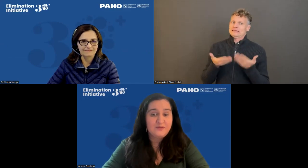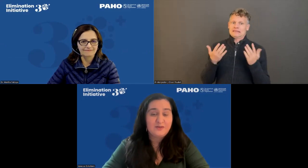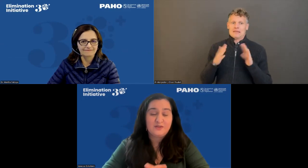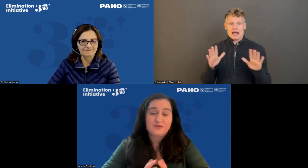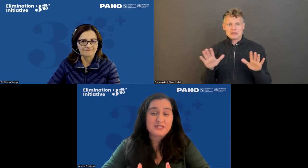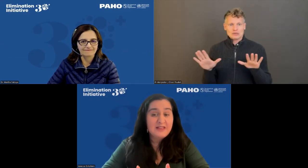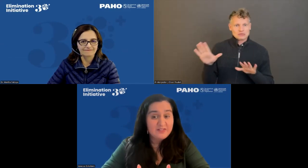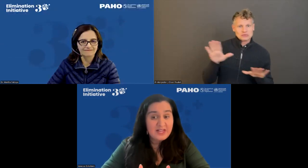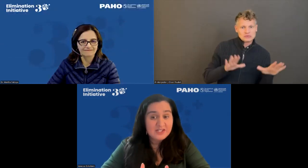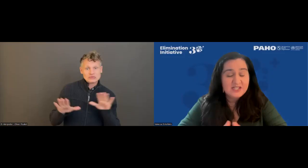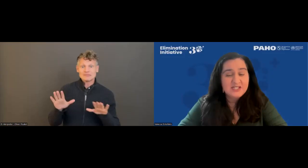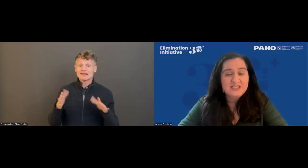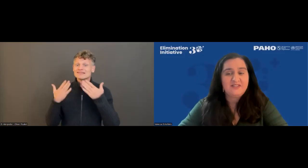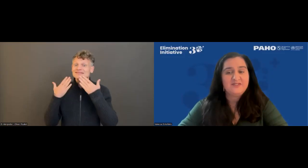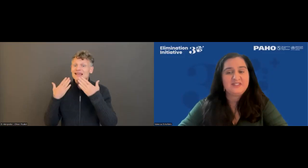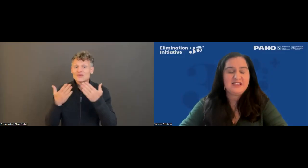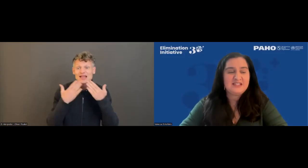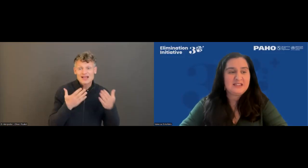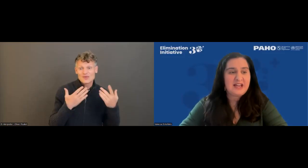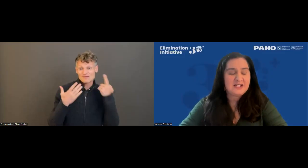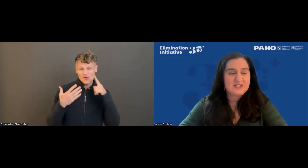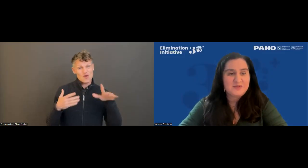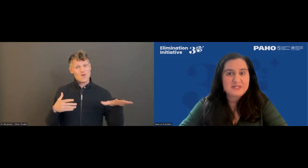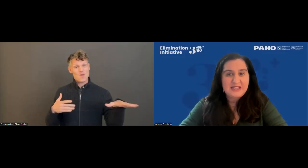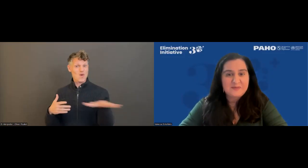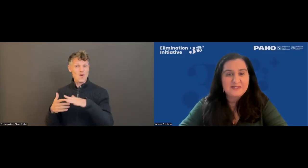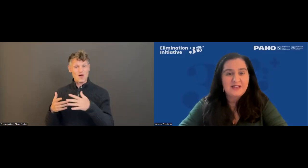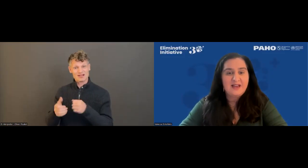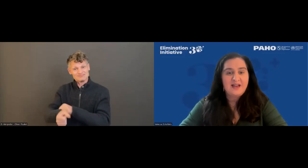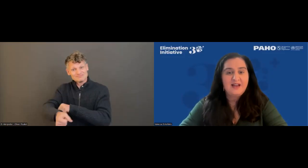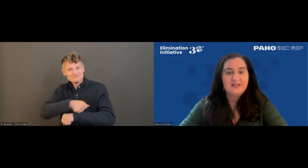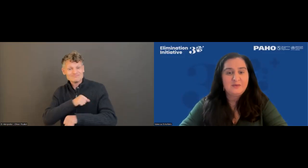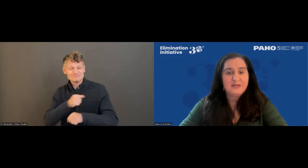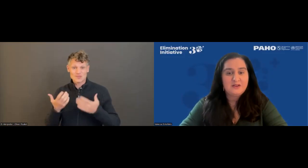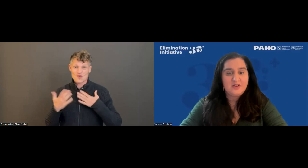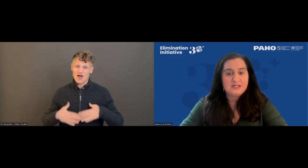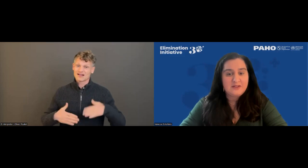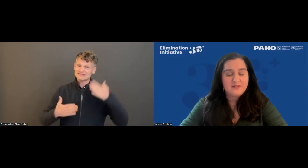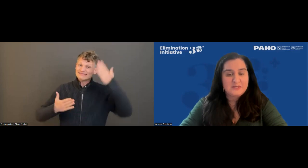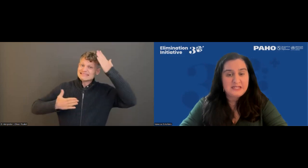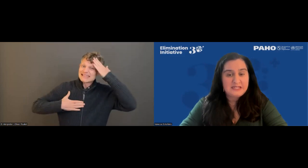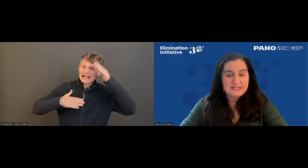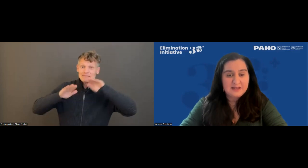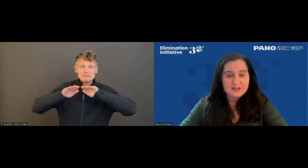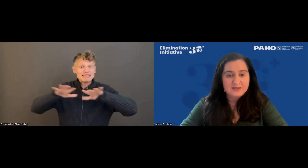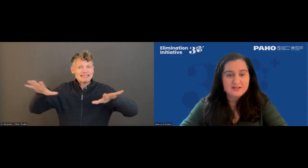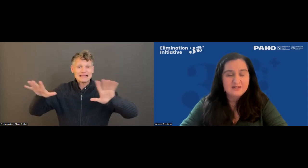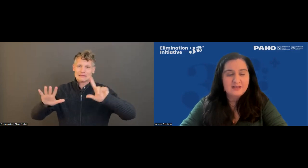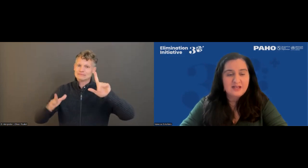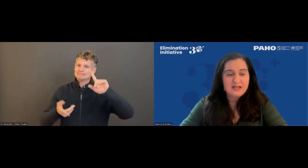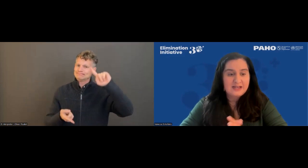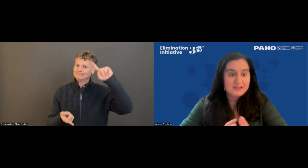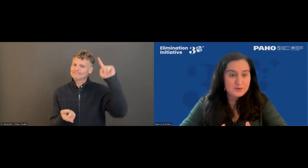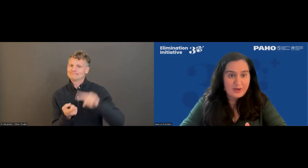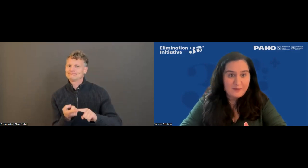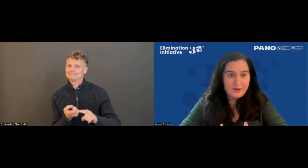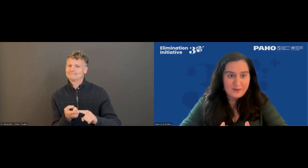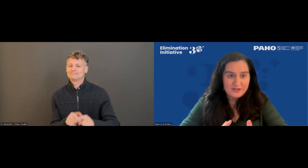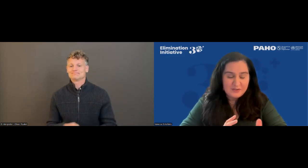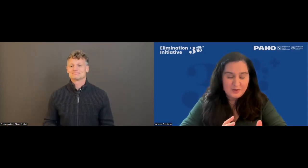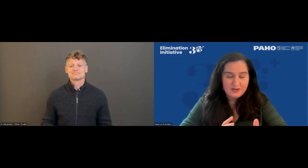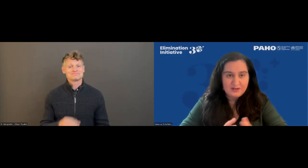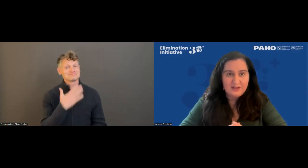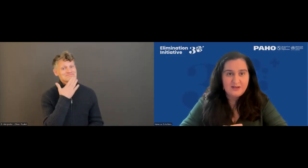Gracias, doctor Saboya. Gracias por las reflexiones y por enfatizar los pasos y